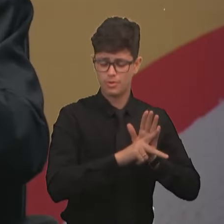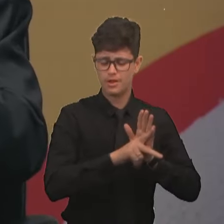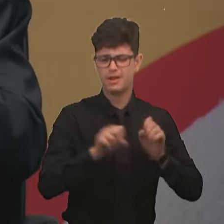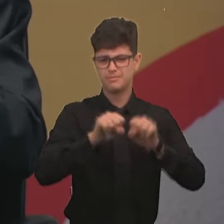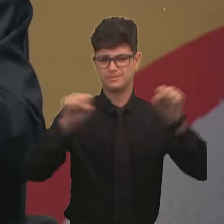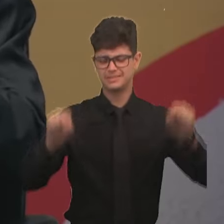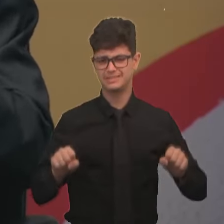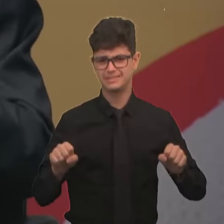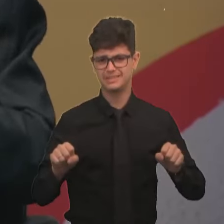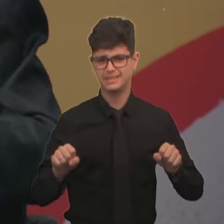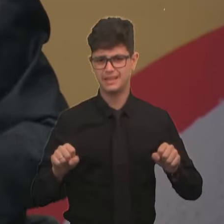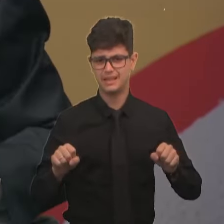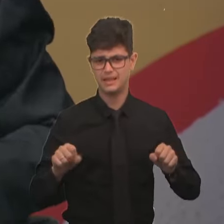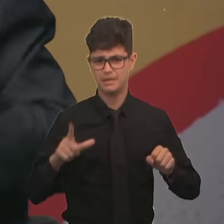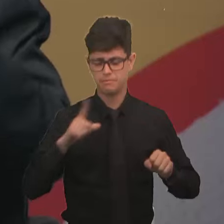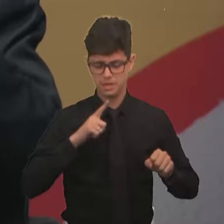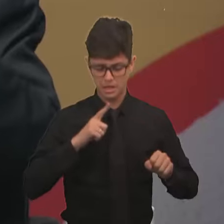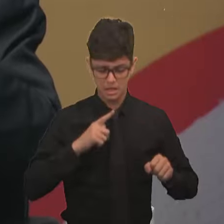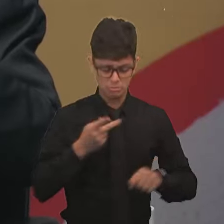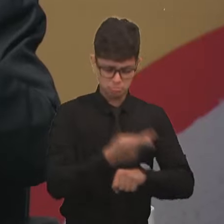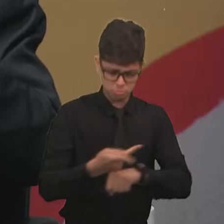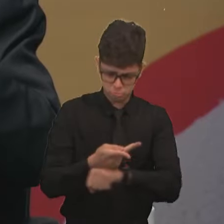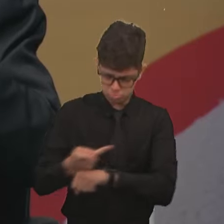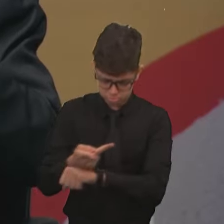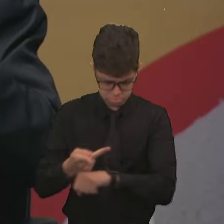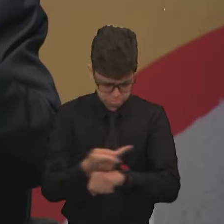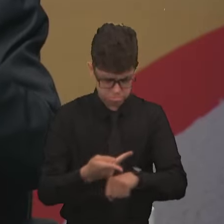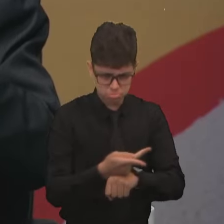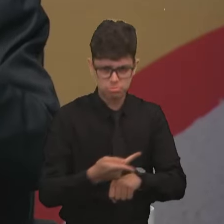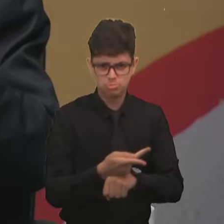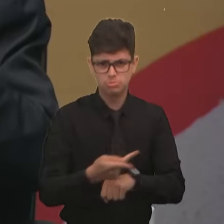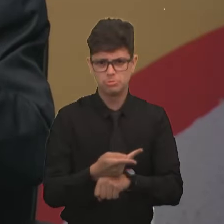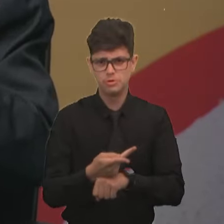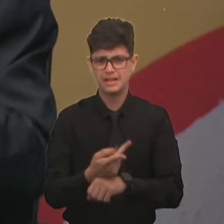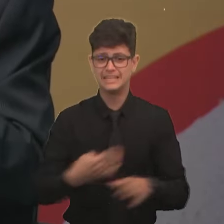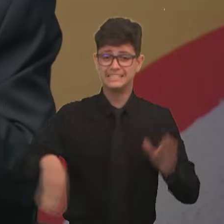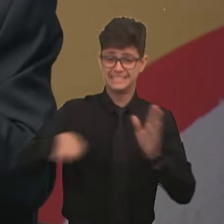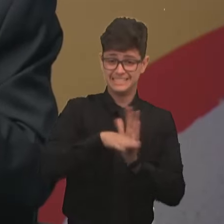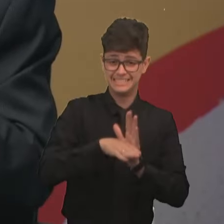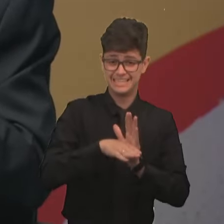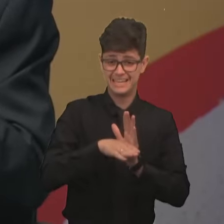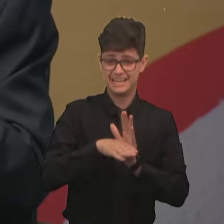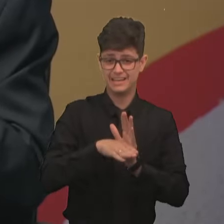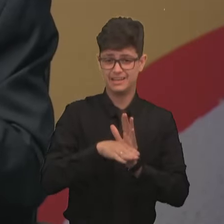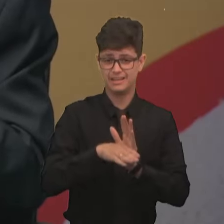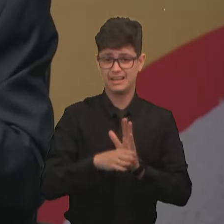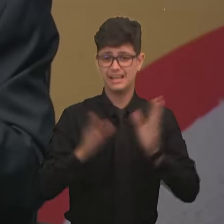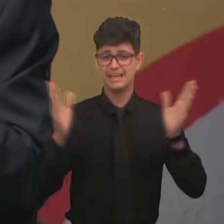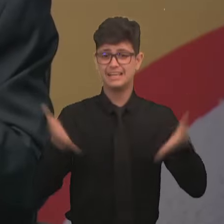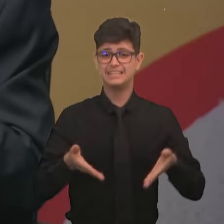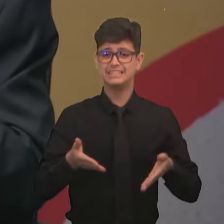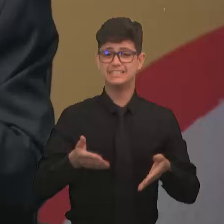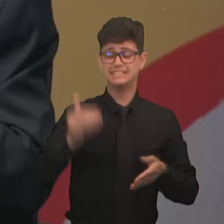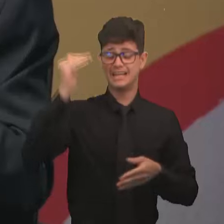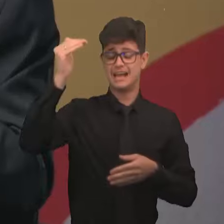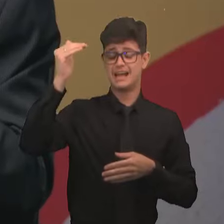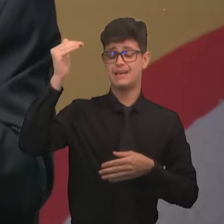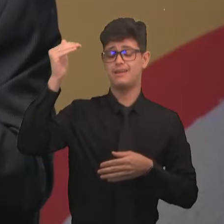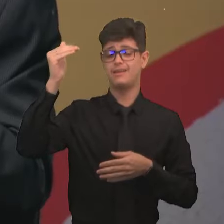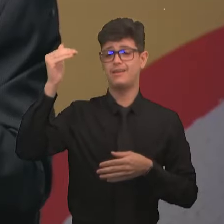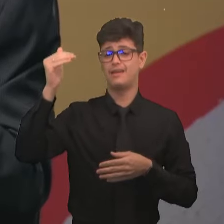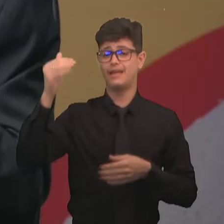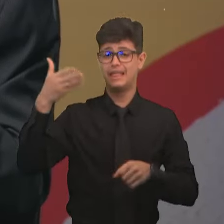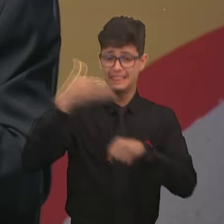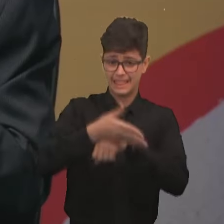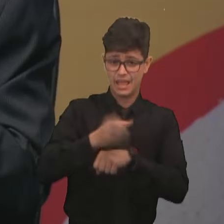un sistema que identifica entre los recursos extraordinarios que llegan los que ya fueron objeto de